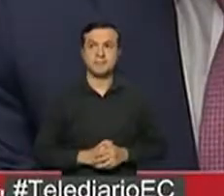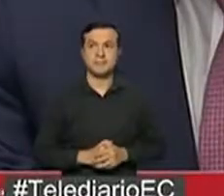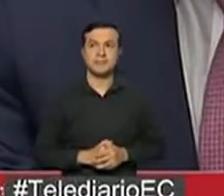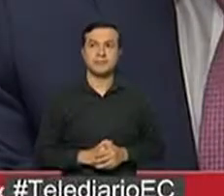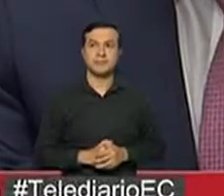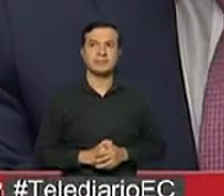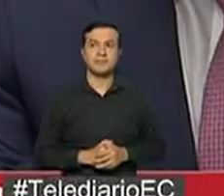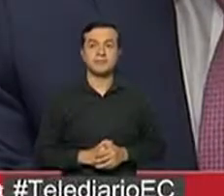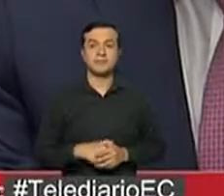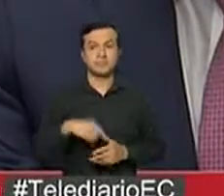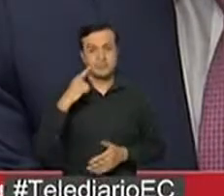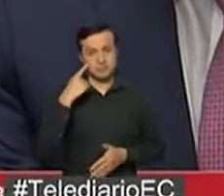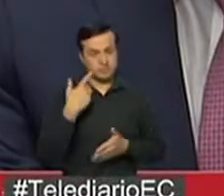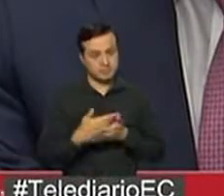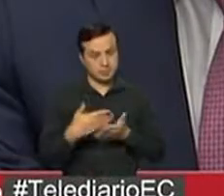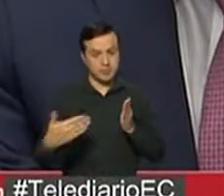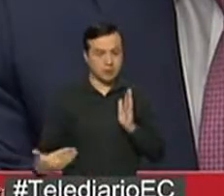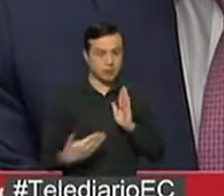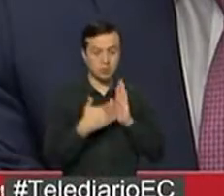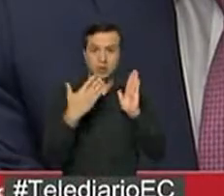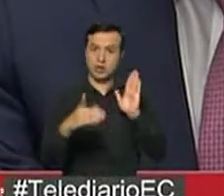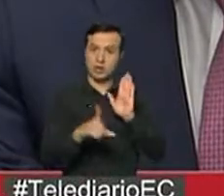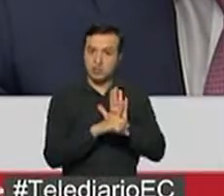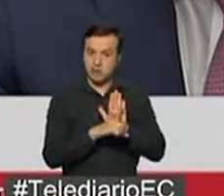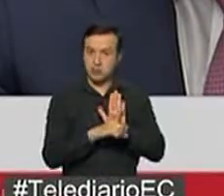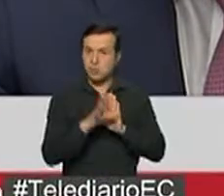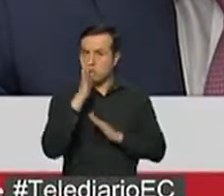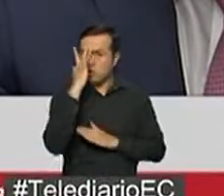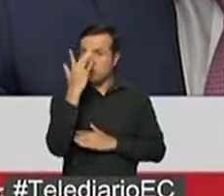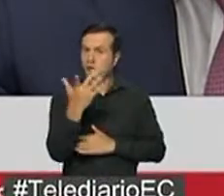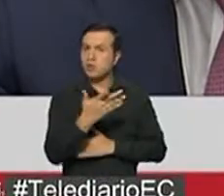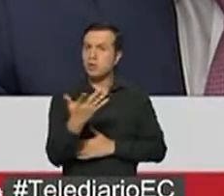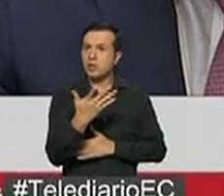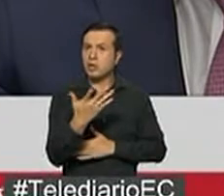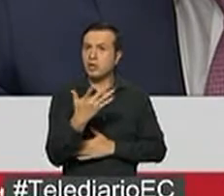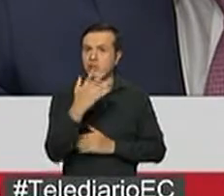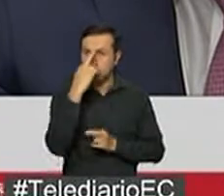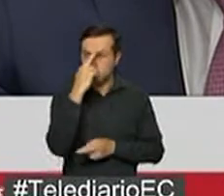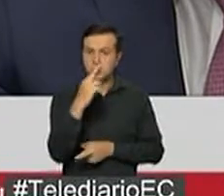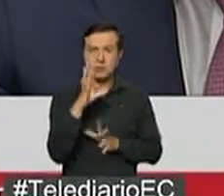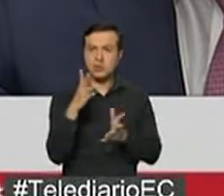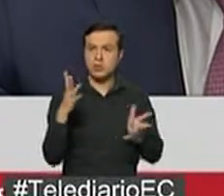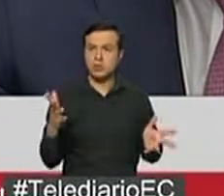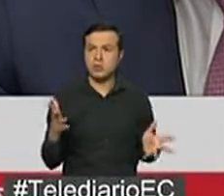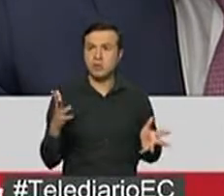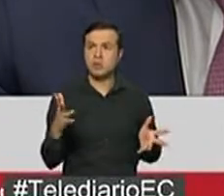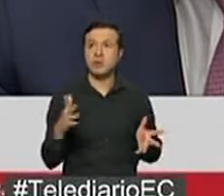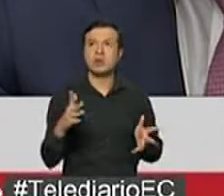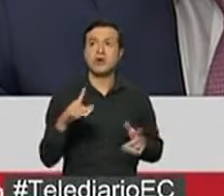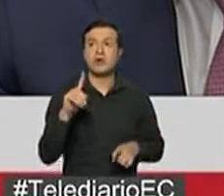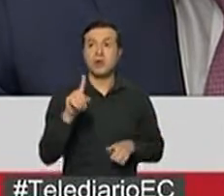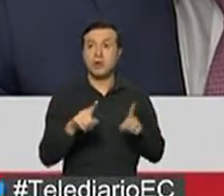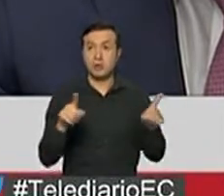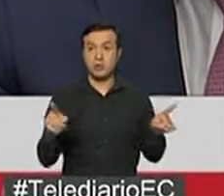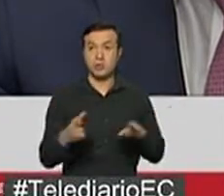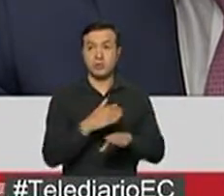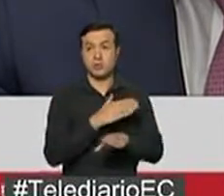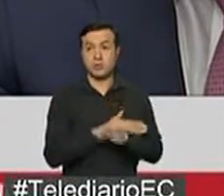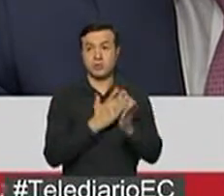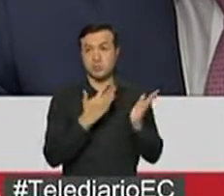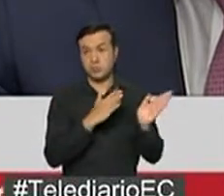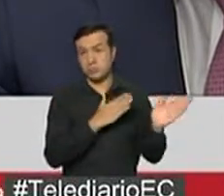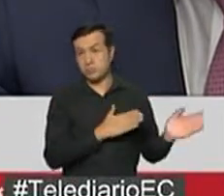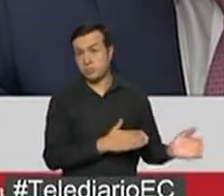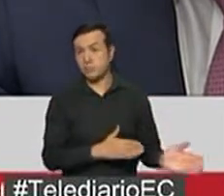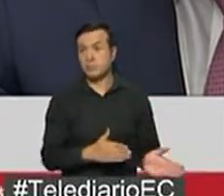atentado flagrante a la seguridad jurídica y porque un atentado flagrante a la seguridad jurídica porque aquello que no fue tratado debido de